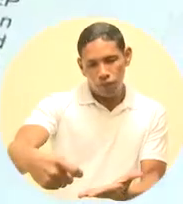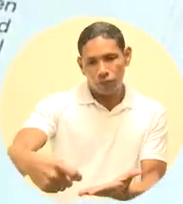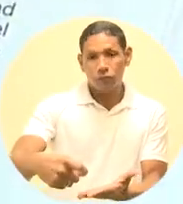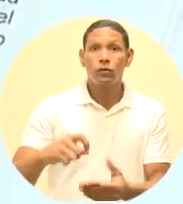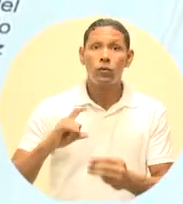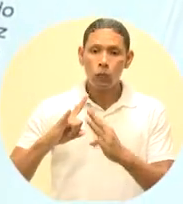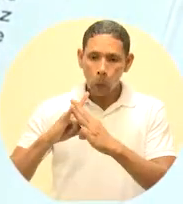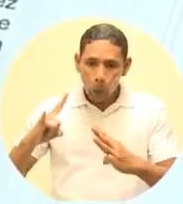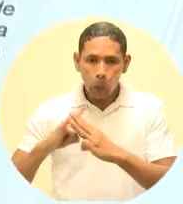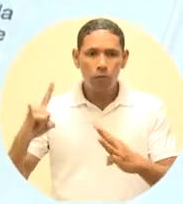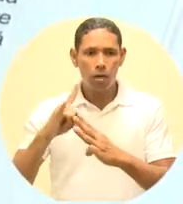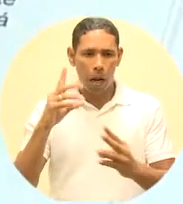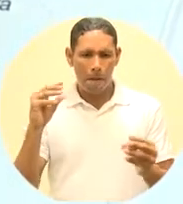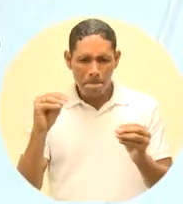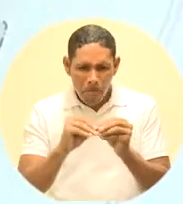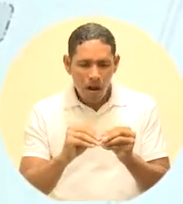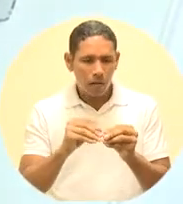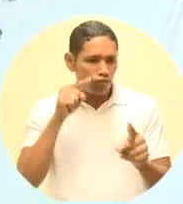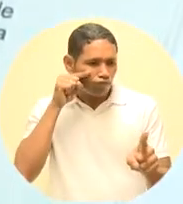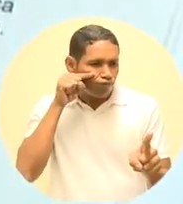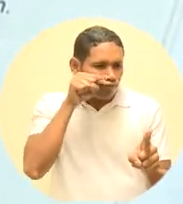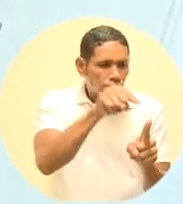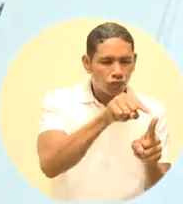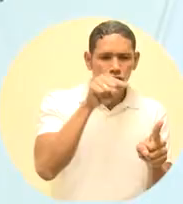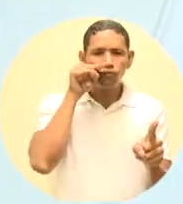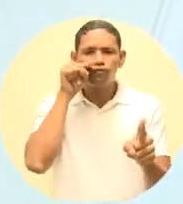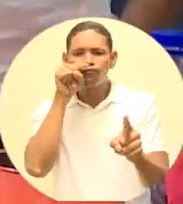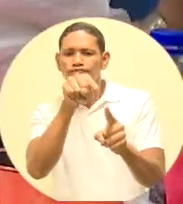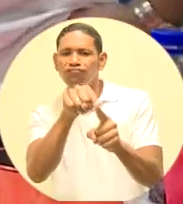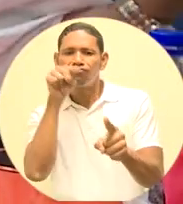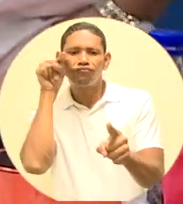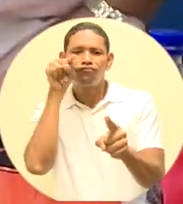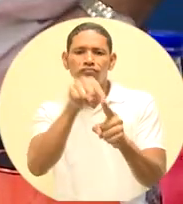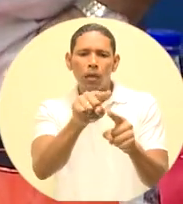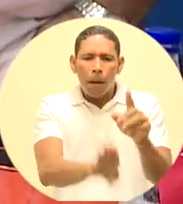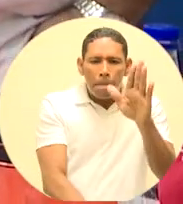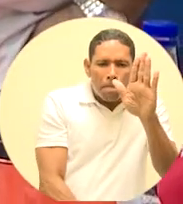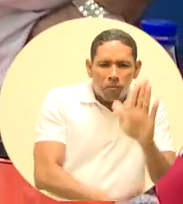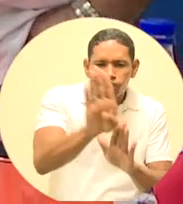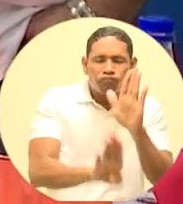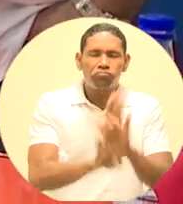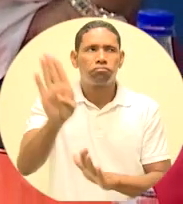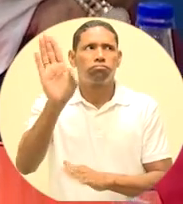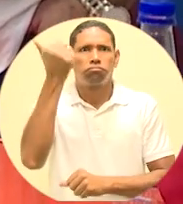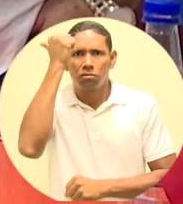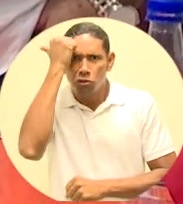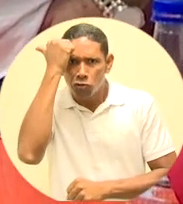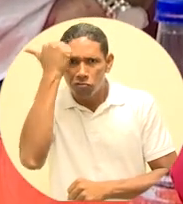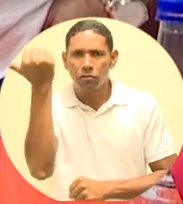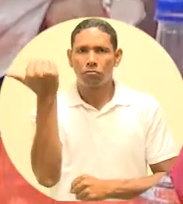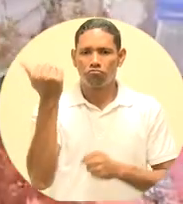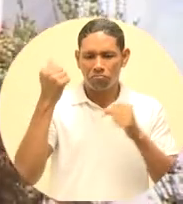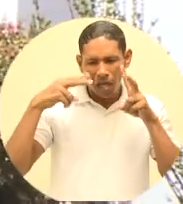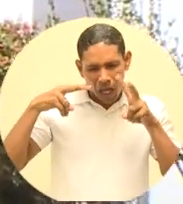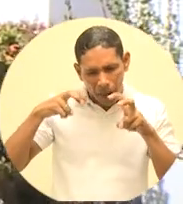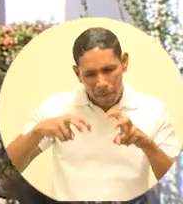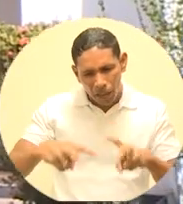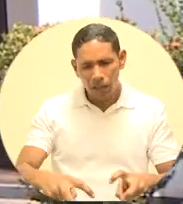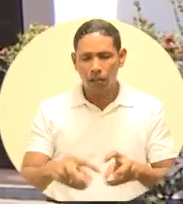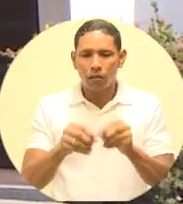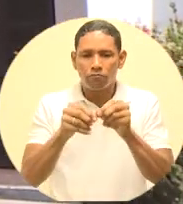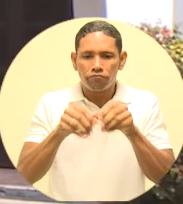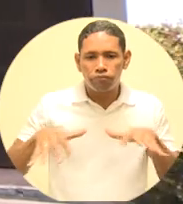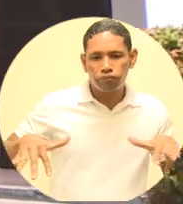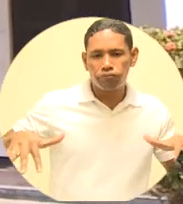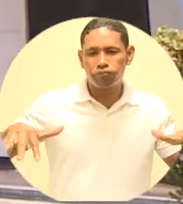convenio, Unimagdalena siembra acciones interinstitucionales que posibilitan logros en los campos de docencia,